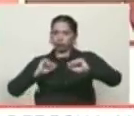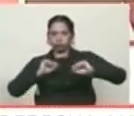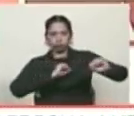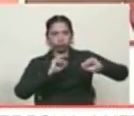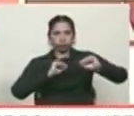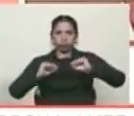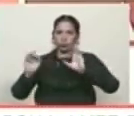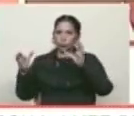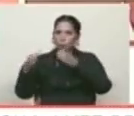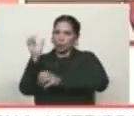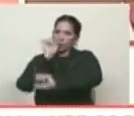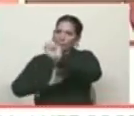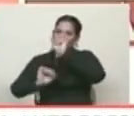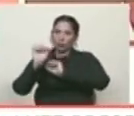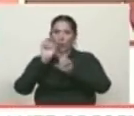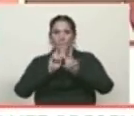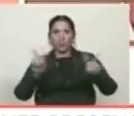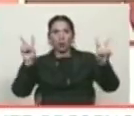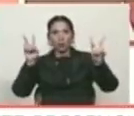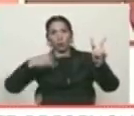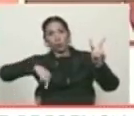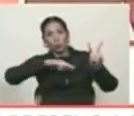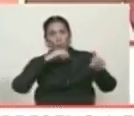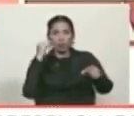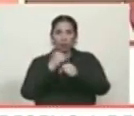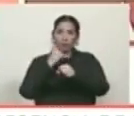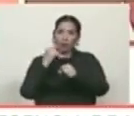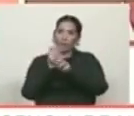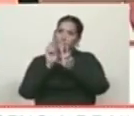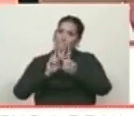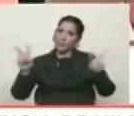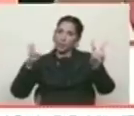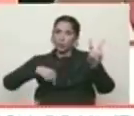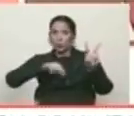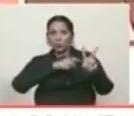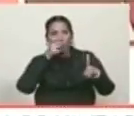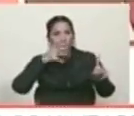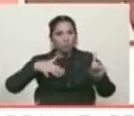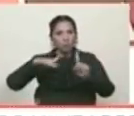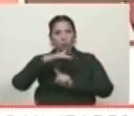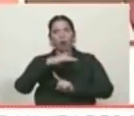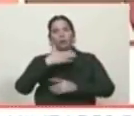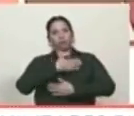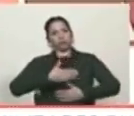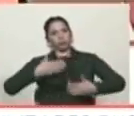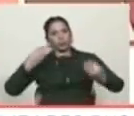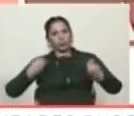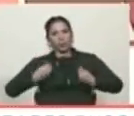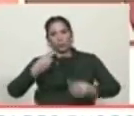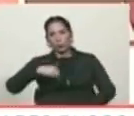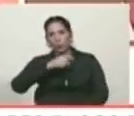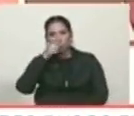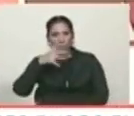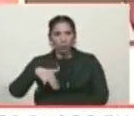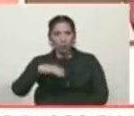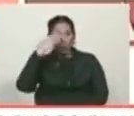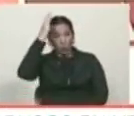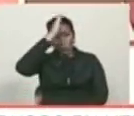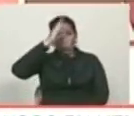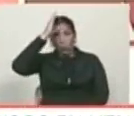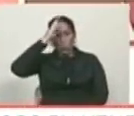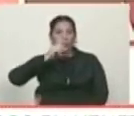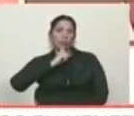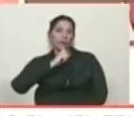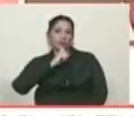cuadrillas defensoras de la paz. Estamos trabajando por la paz de nuestro pueblo, estamos trabajando por la calidad de vida de nuestro pueblo, conscientes de las